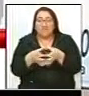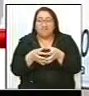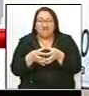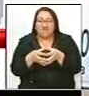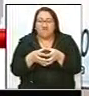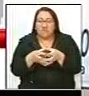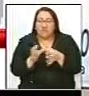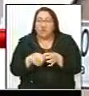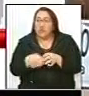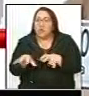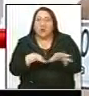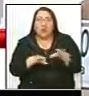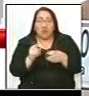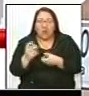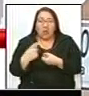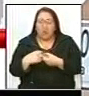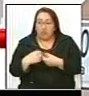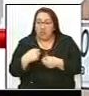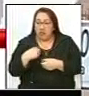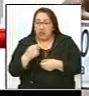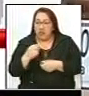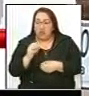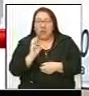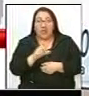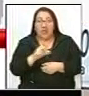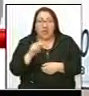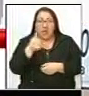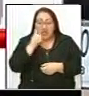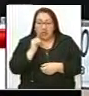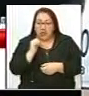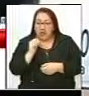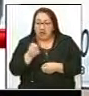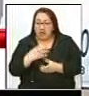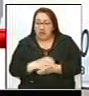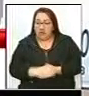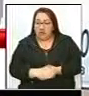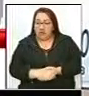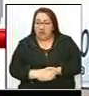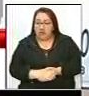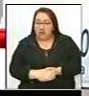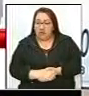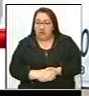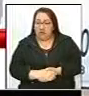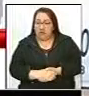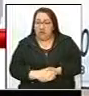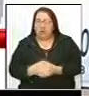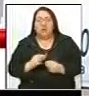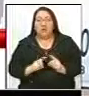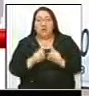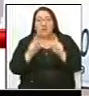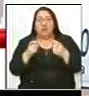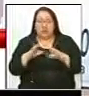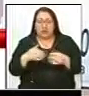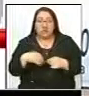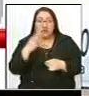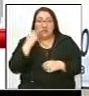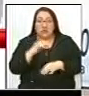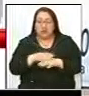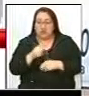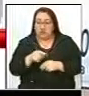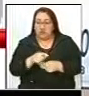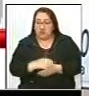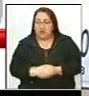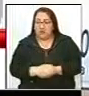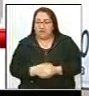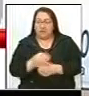deja a otros espacios. Porque yo conversaba con los señores Yaica el día de ayer, tengo que decir, yo he visitado sus oficinas. Y le preguntaba si habían tenido experiencia sobre esto,